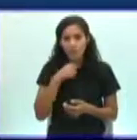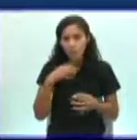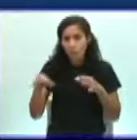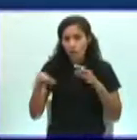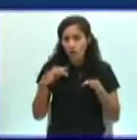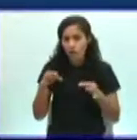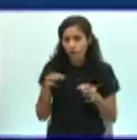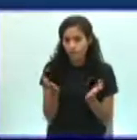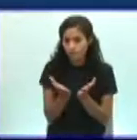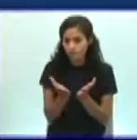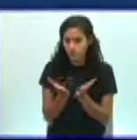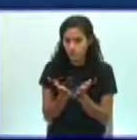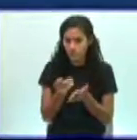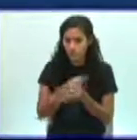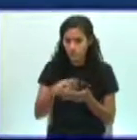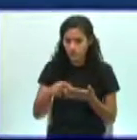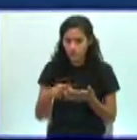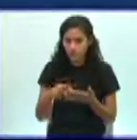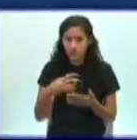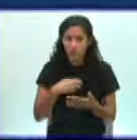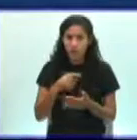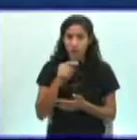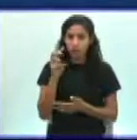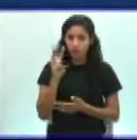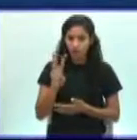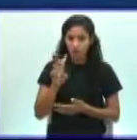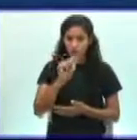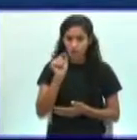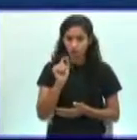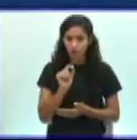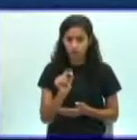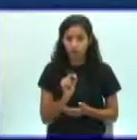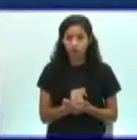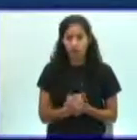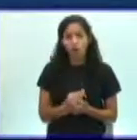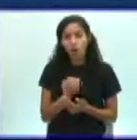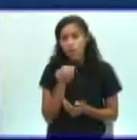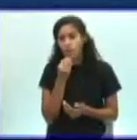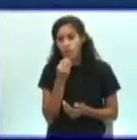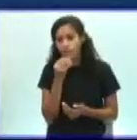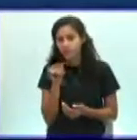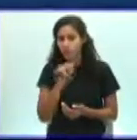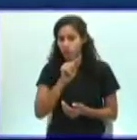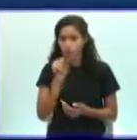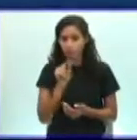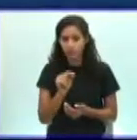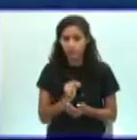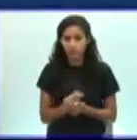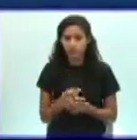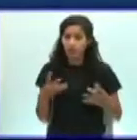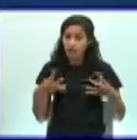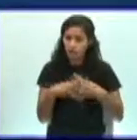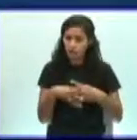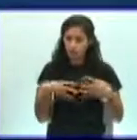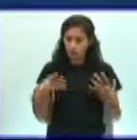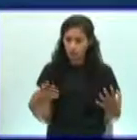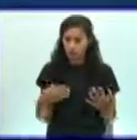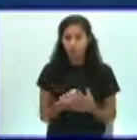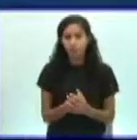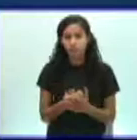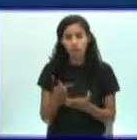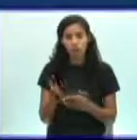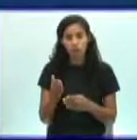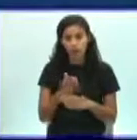de trabajo que contiene tres preguntas o ejercicios relacionados con